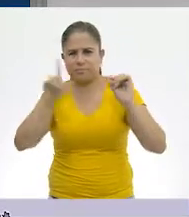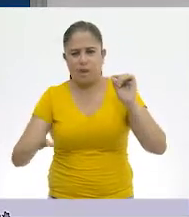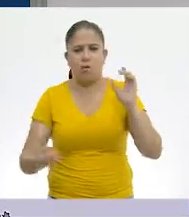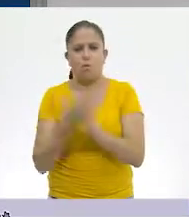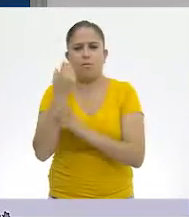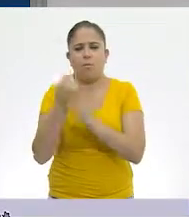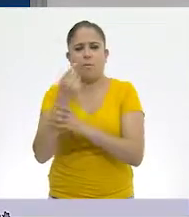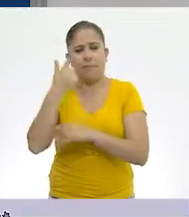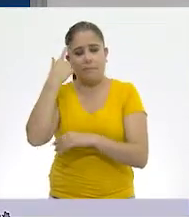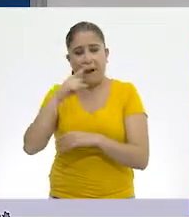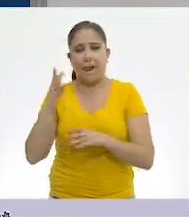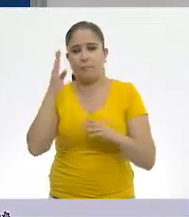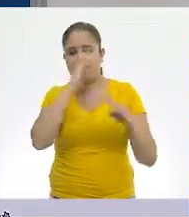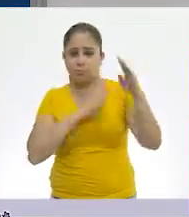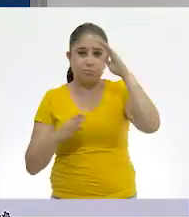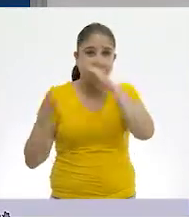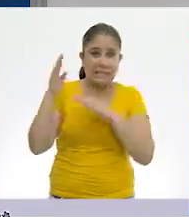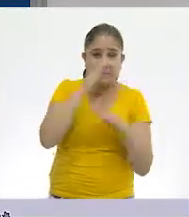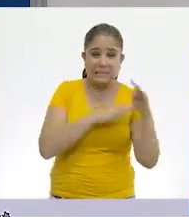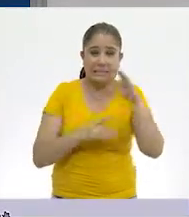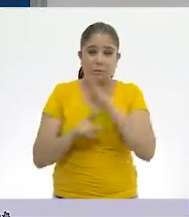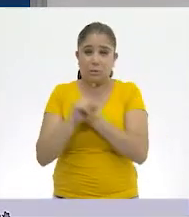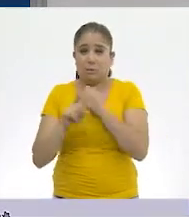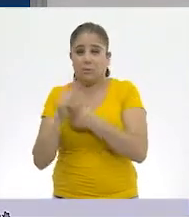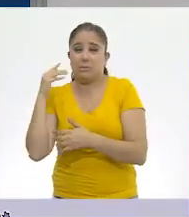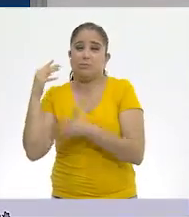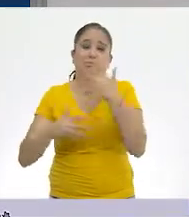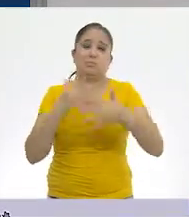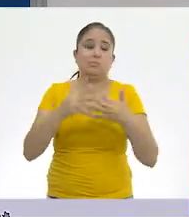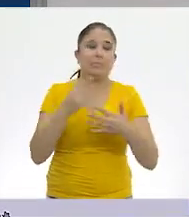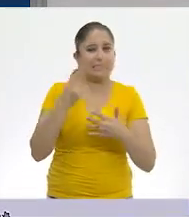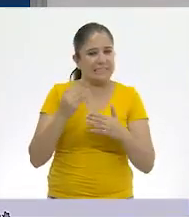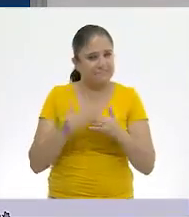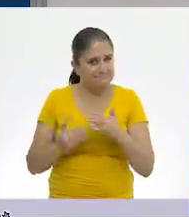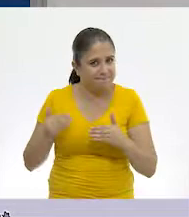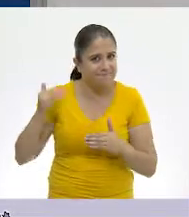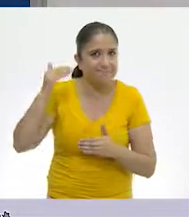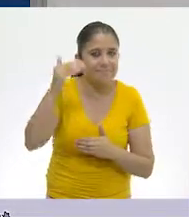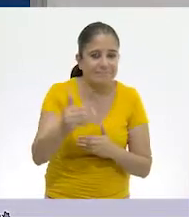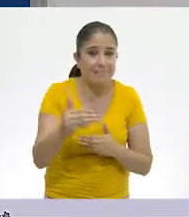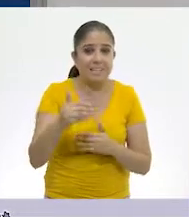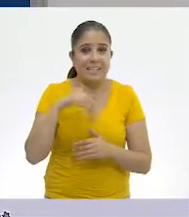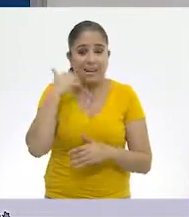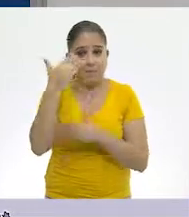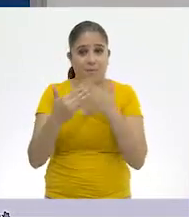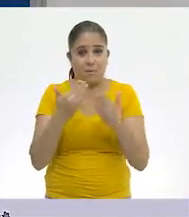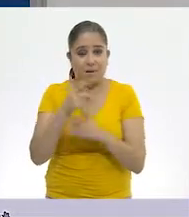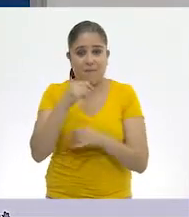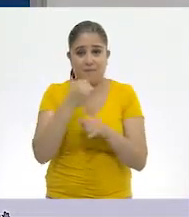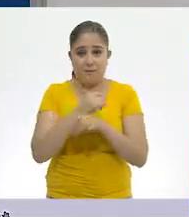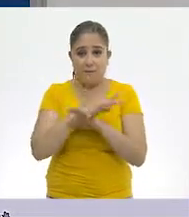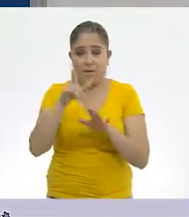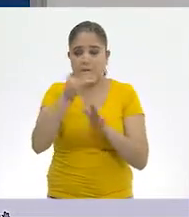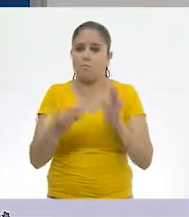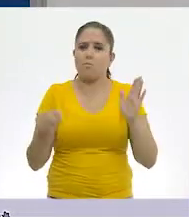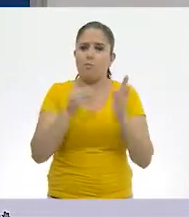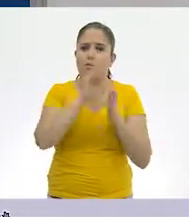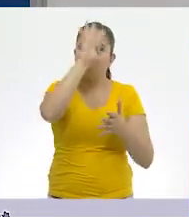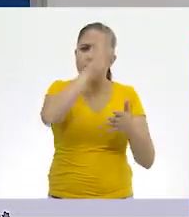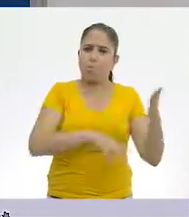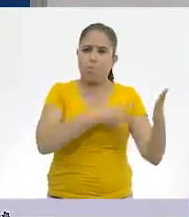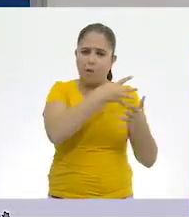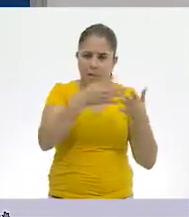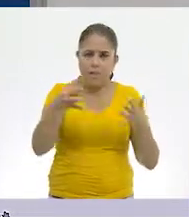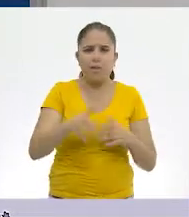gobiernos para superar las crisis, varias, en las que enfrentaba México. Les propongo que coloquemos esta información en un cuadro para que